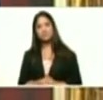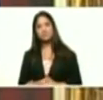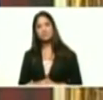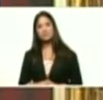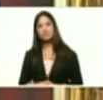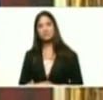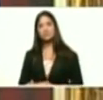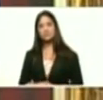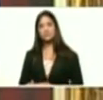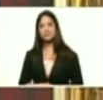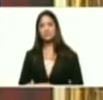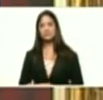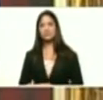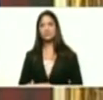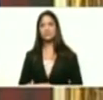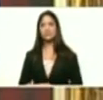Today,